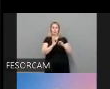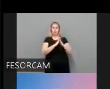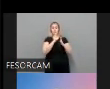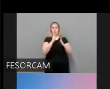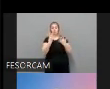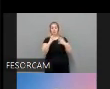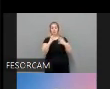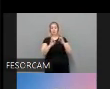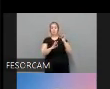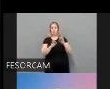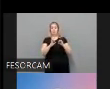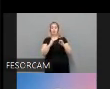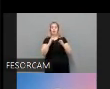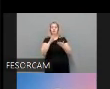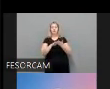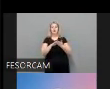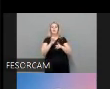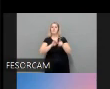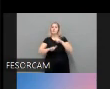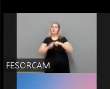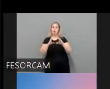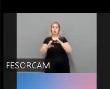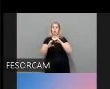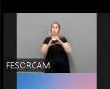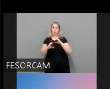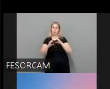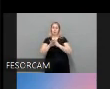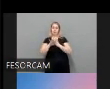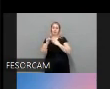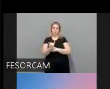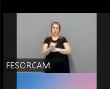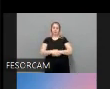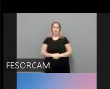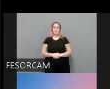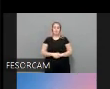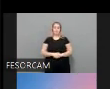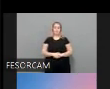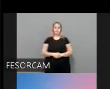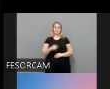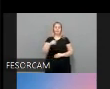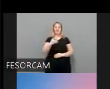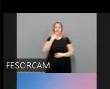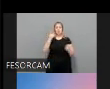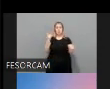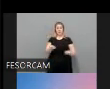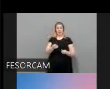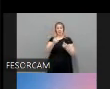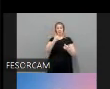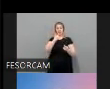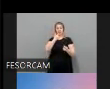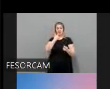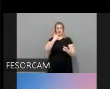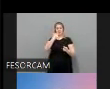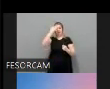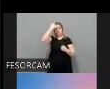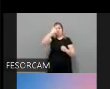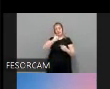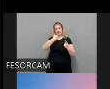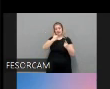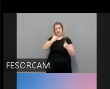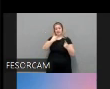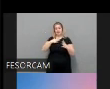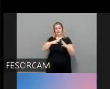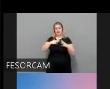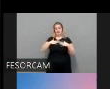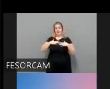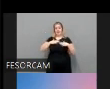el 80% presentarán alteraciones de la comunicación y el lenguaje. Según esta publicación, la parálisis cerebral espástica es la más común